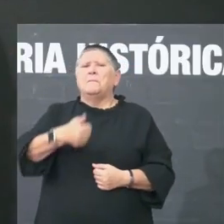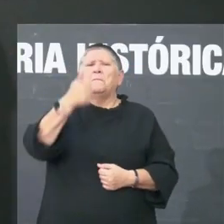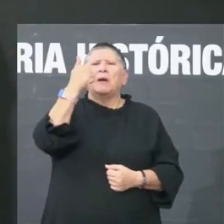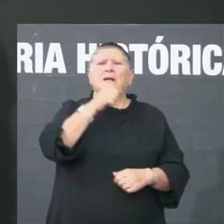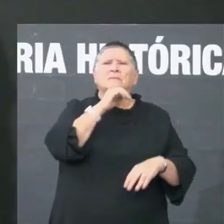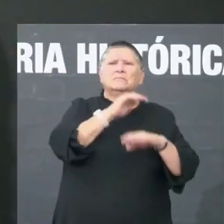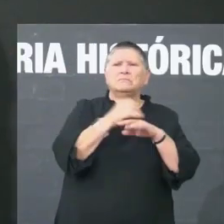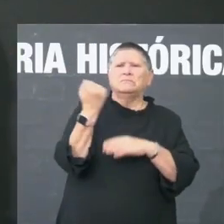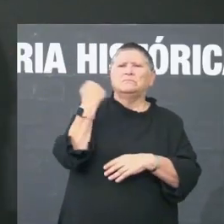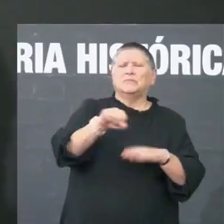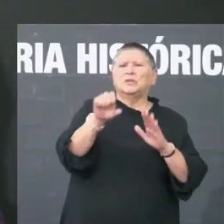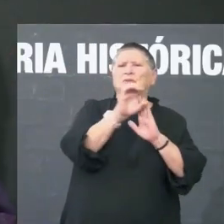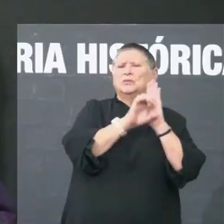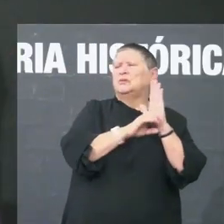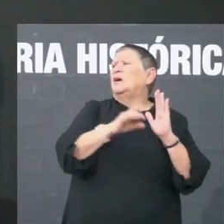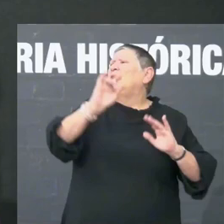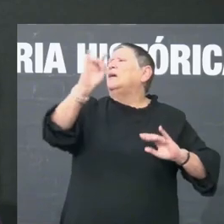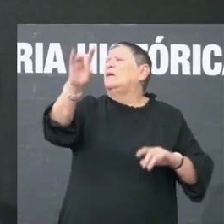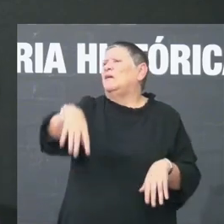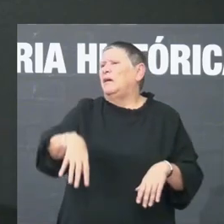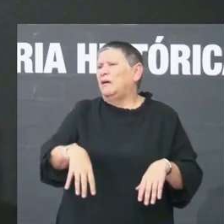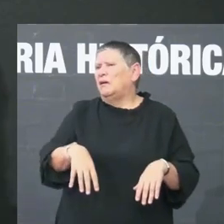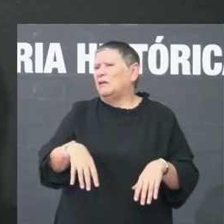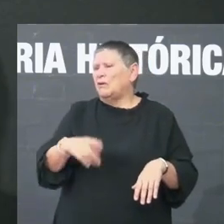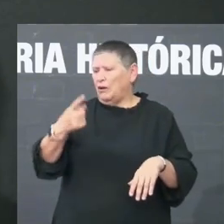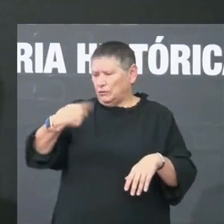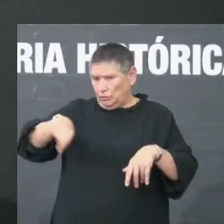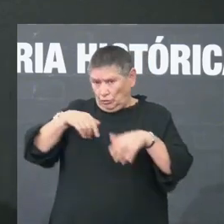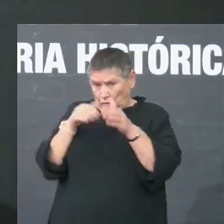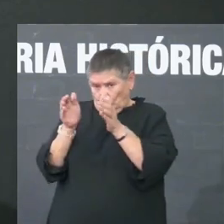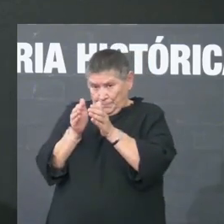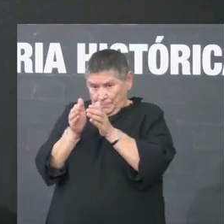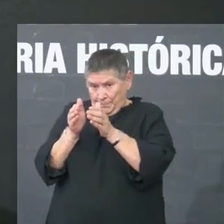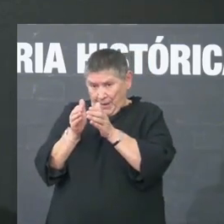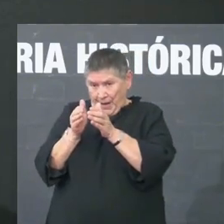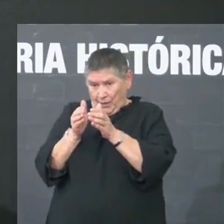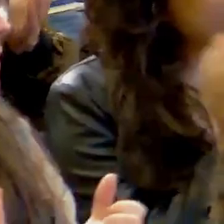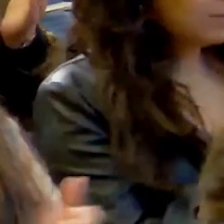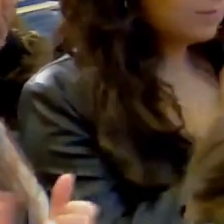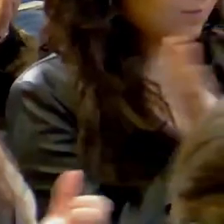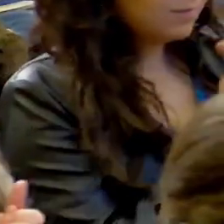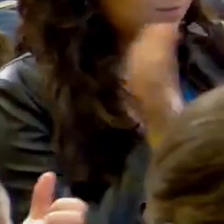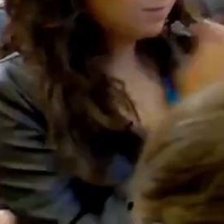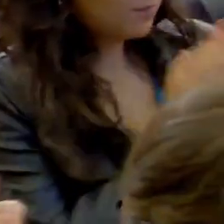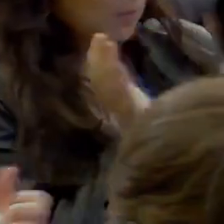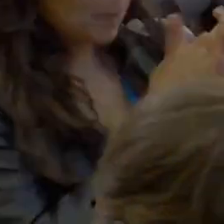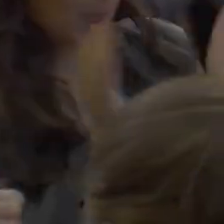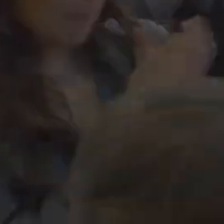Constitución? Nosotros, los pequeños. ¿Por qué? Porque no nos queda más remedio, entre otras cosas.